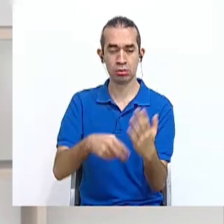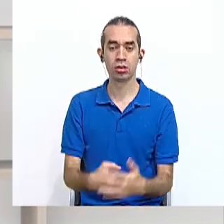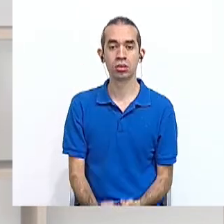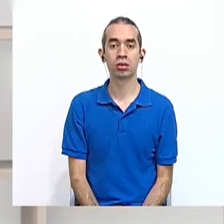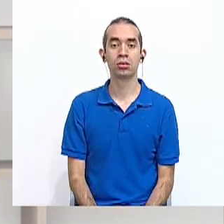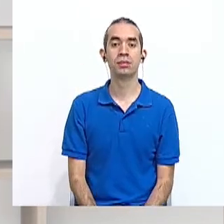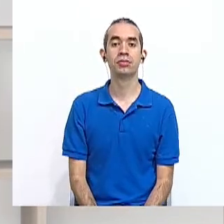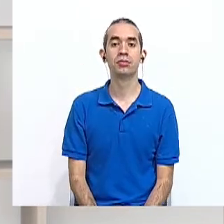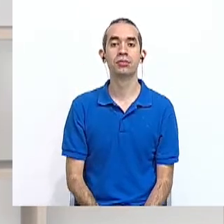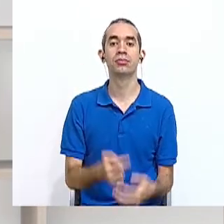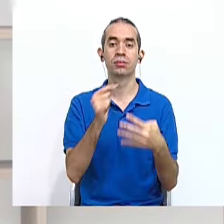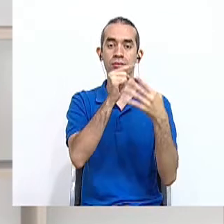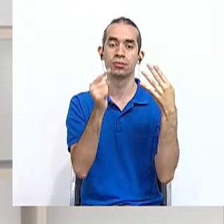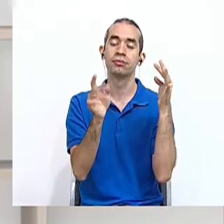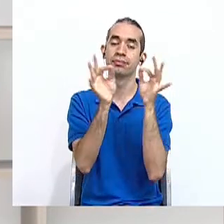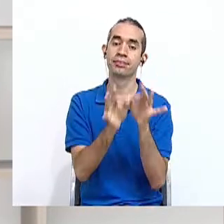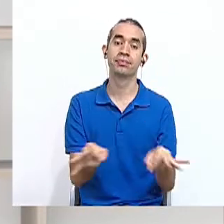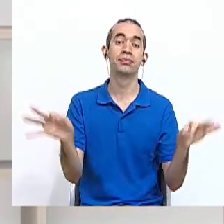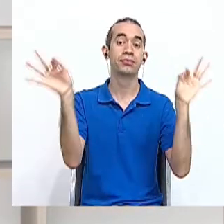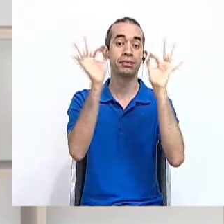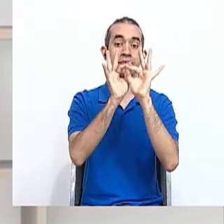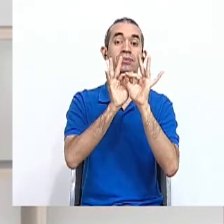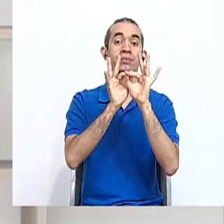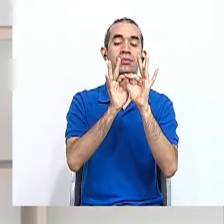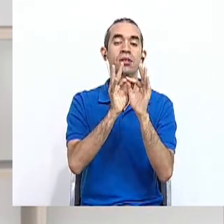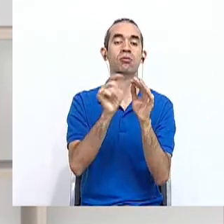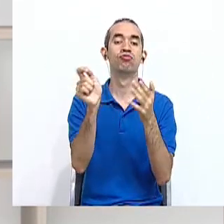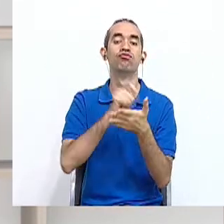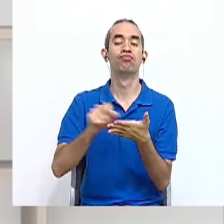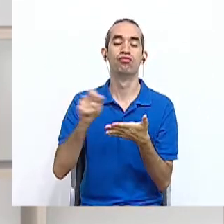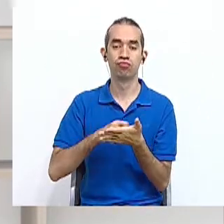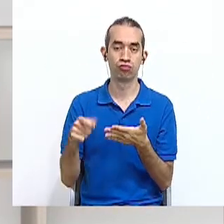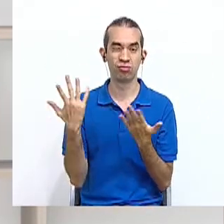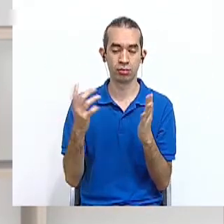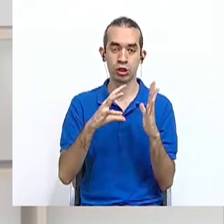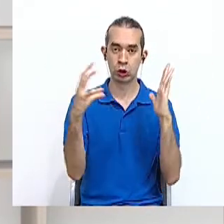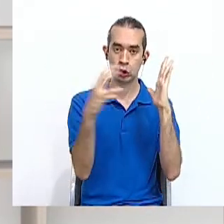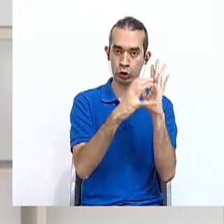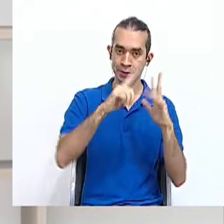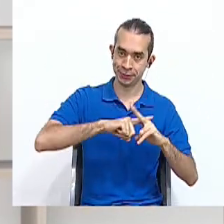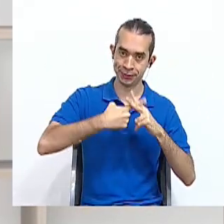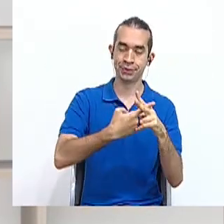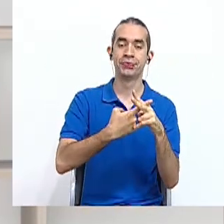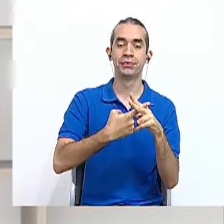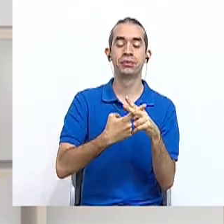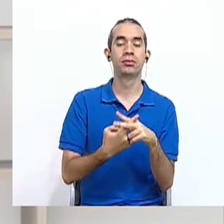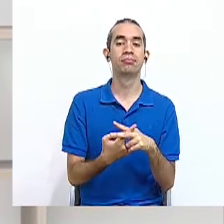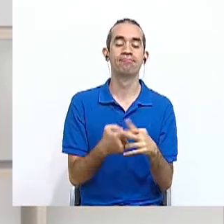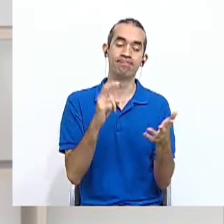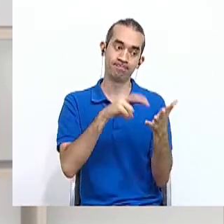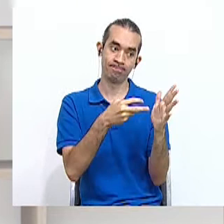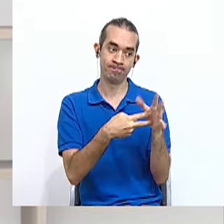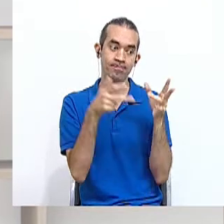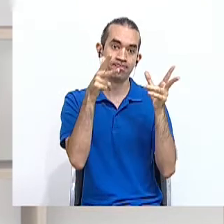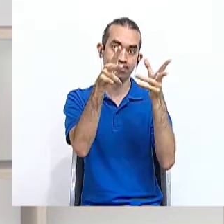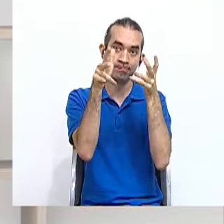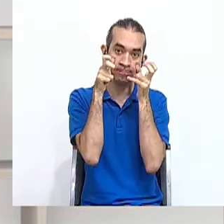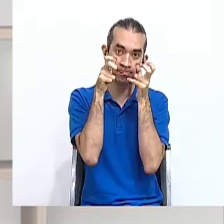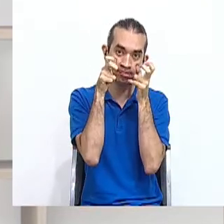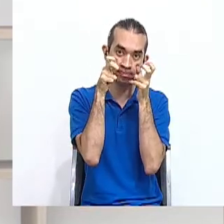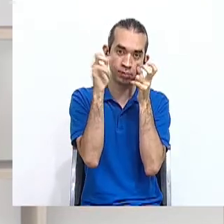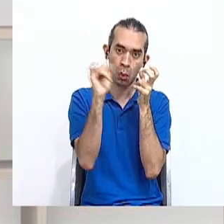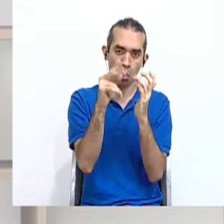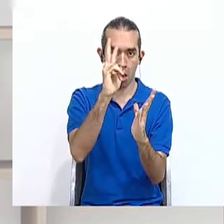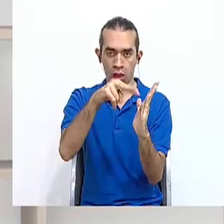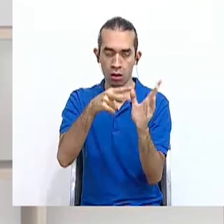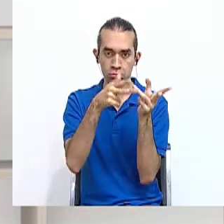elemento sumamente importante en la producción textual, la introducción, porque esto le va a decir al